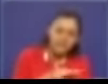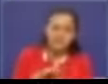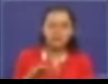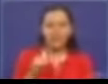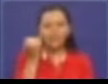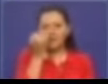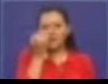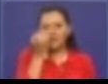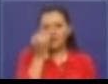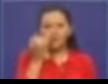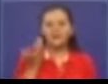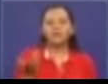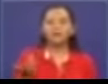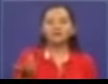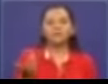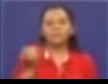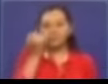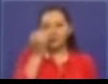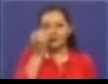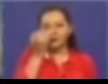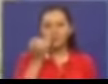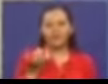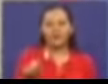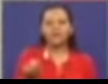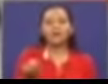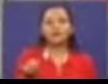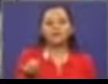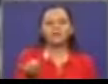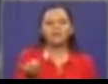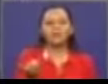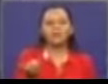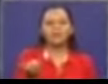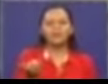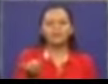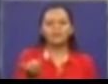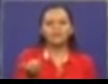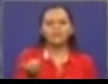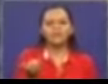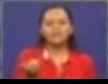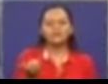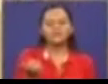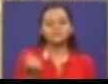¿Cómo se llamaba la orquesta indígena? ¿Alguien sabe? Compañero presidente.